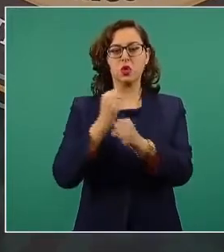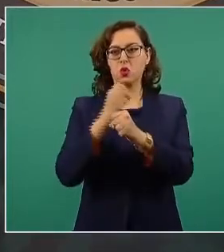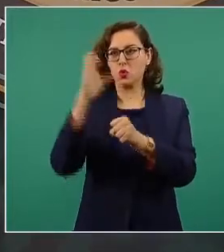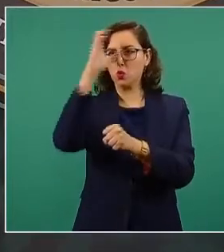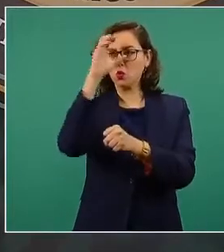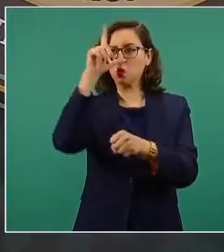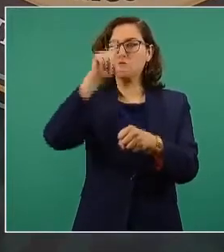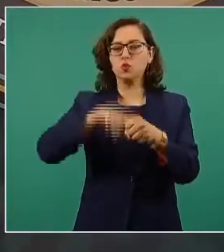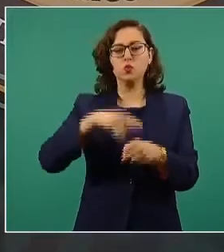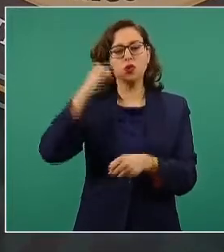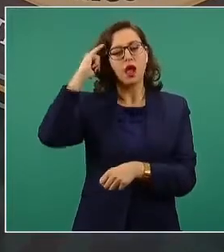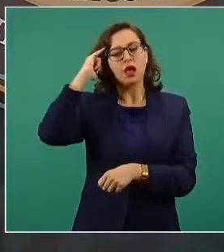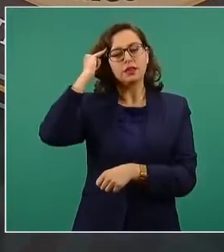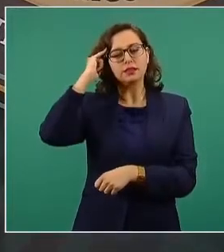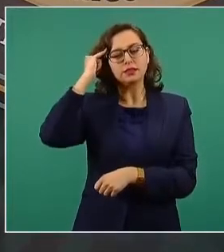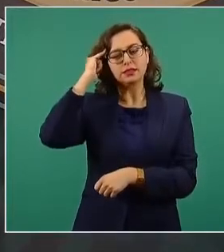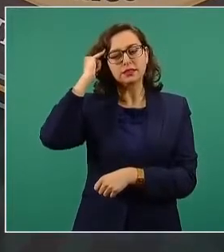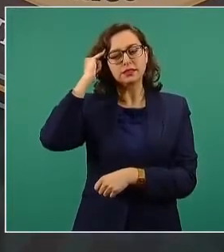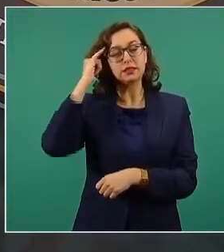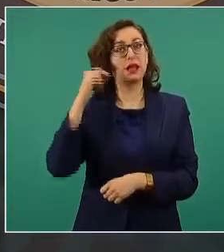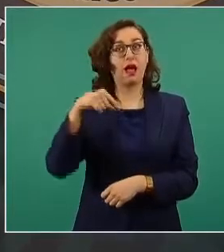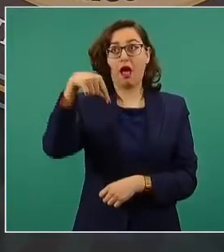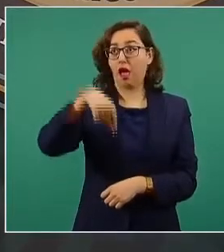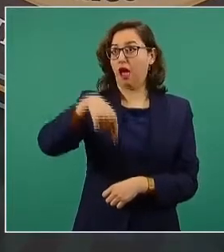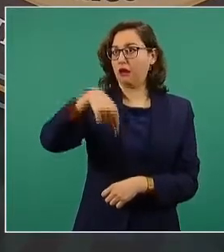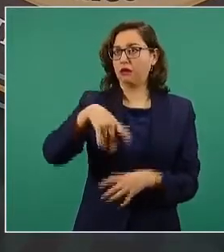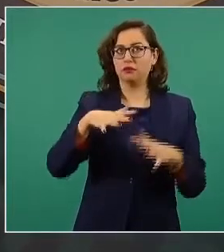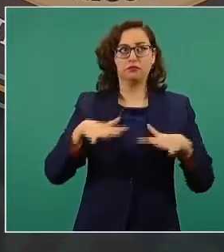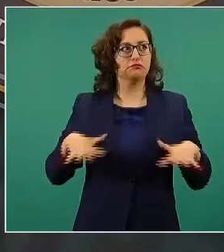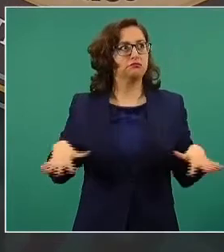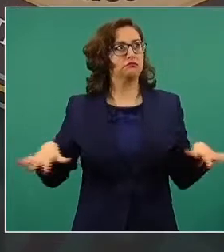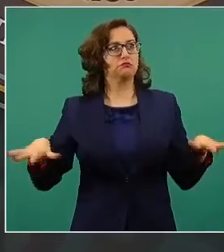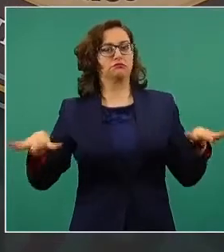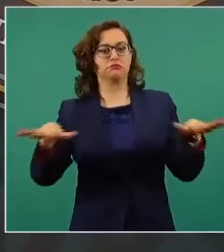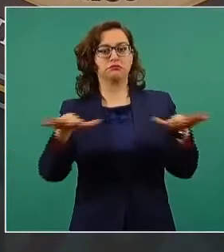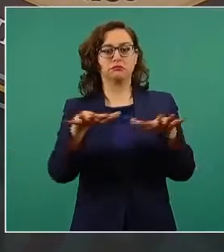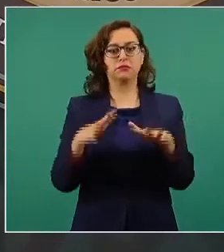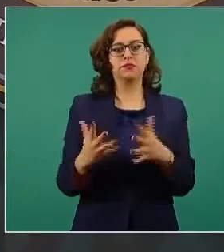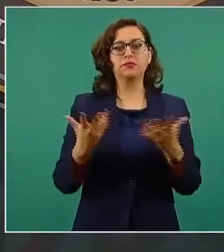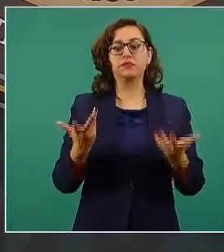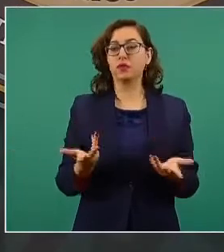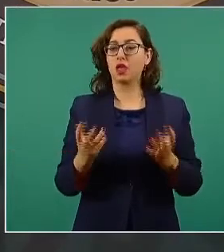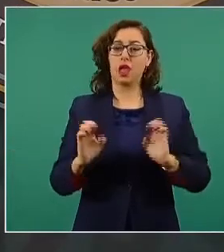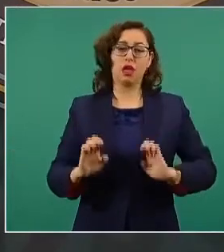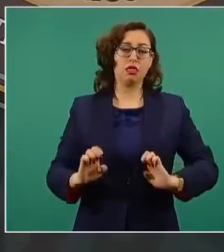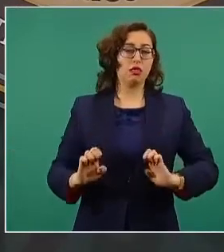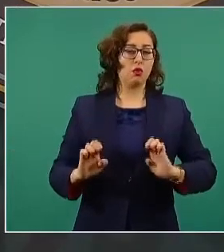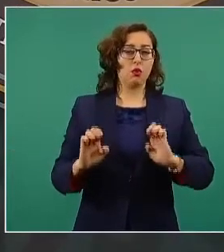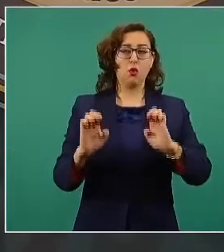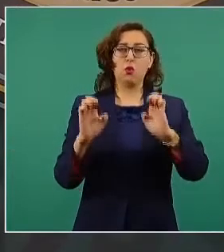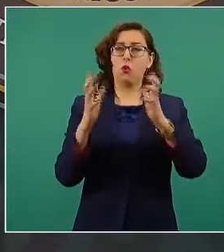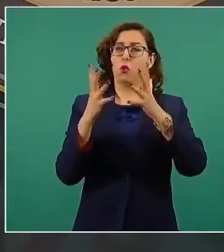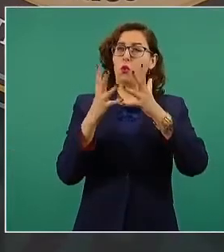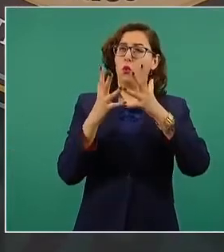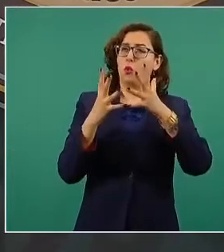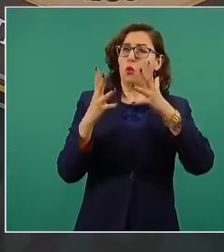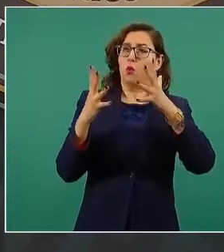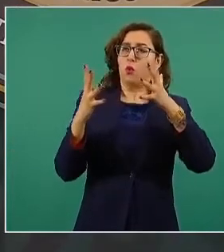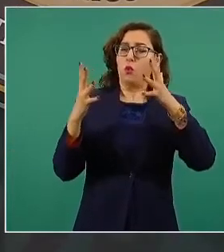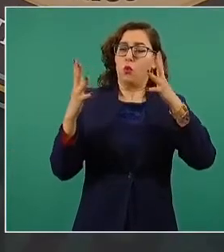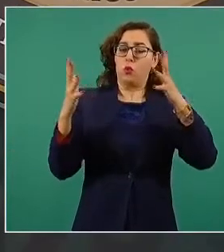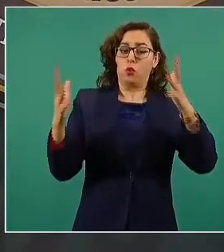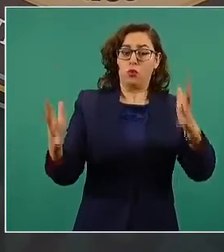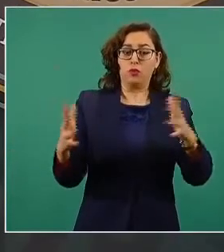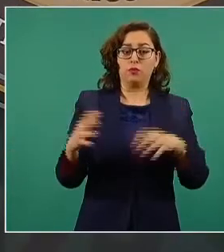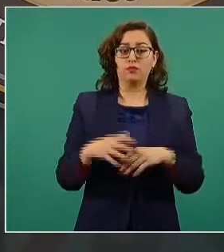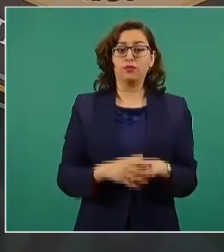indígena. El Templo Mayor era un espléndido edificio que tenía una altura